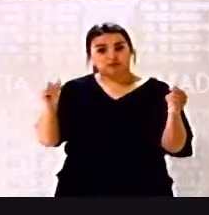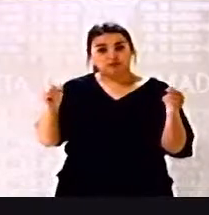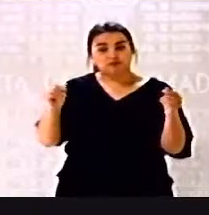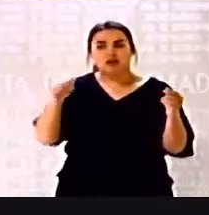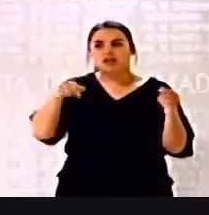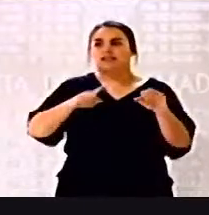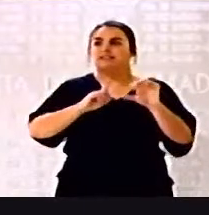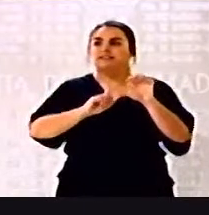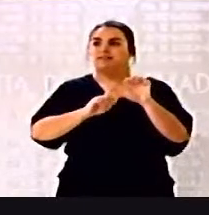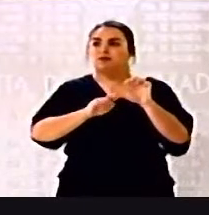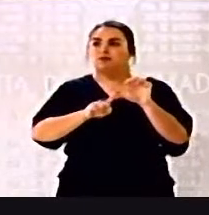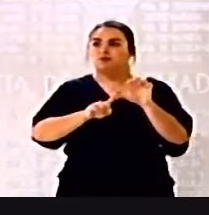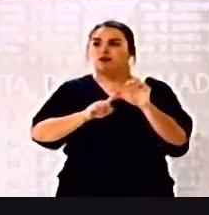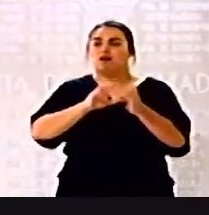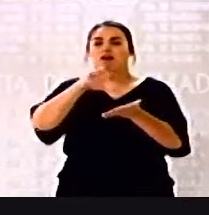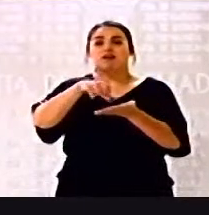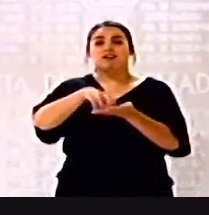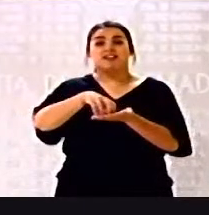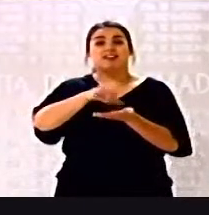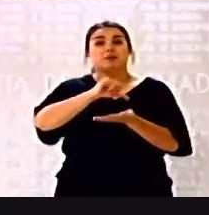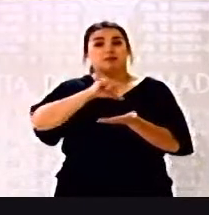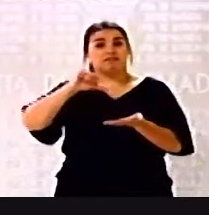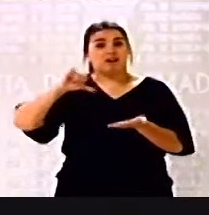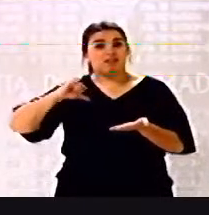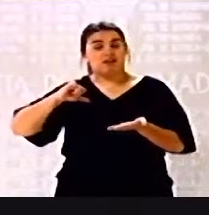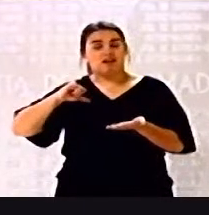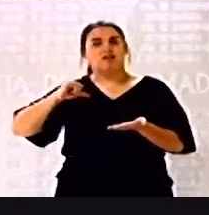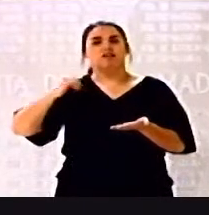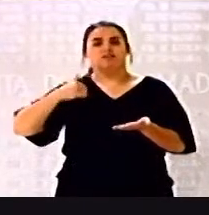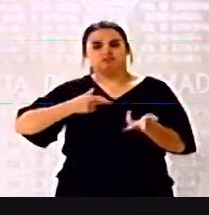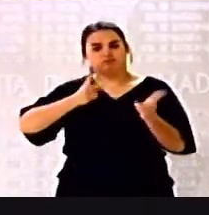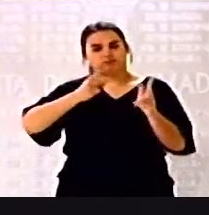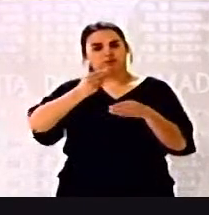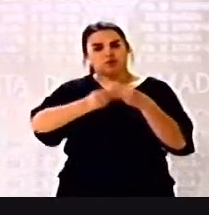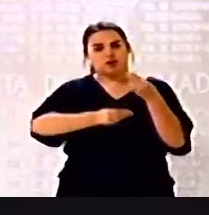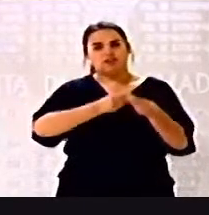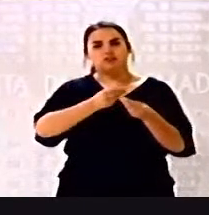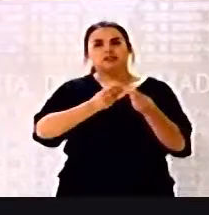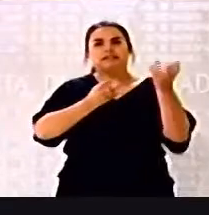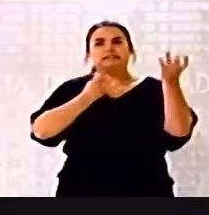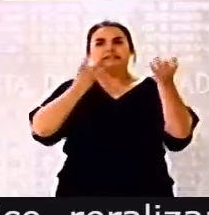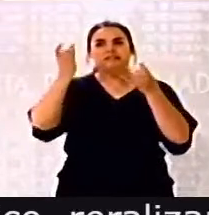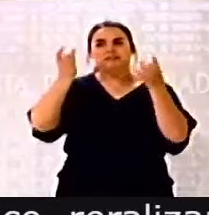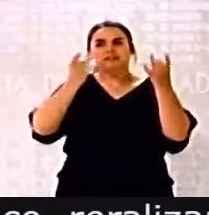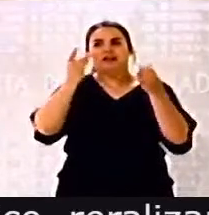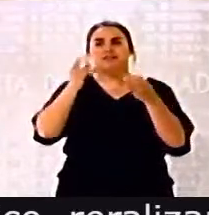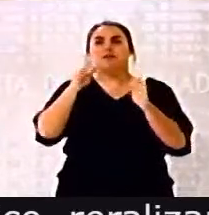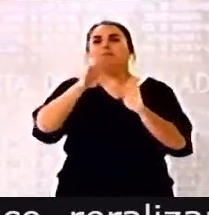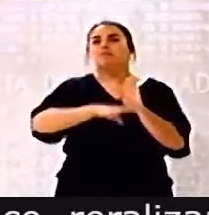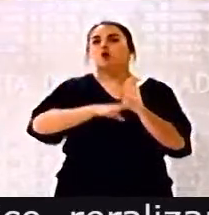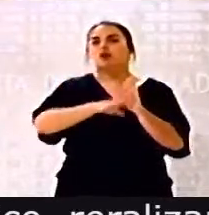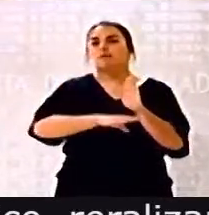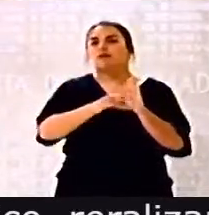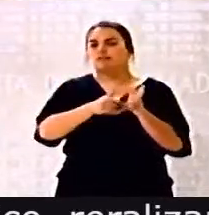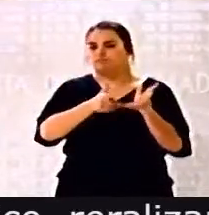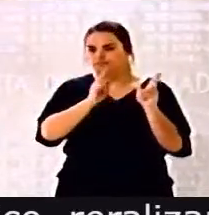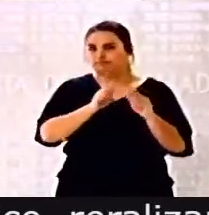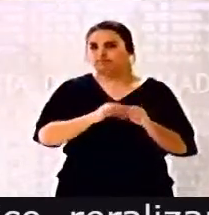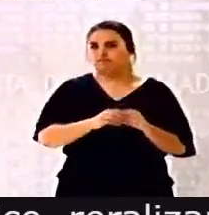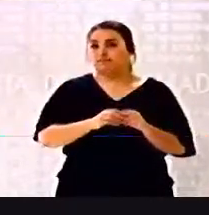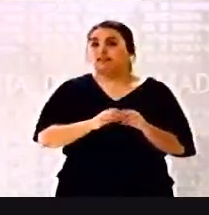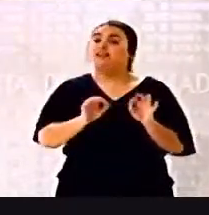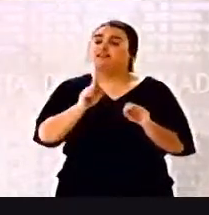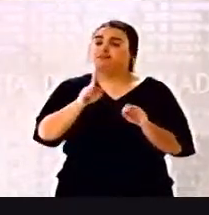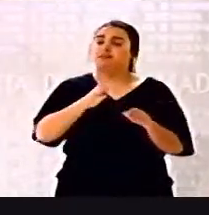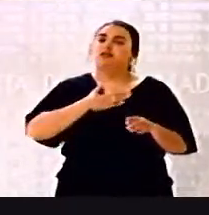en Extremadura a las clínicas privadas le hemos permitido realizar cierta actividad programada. Y eso también ha